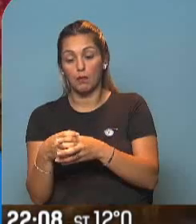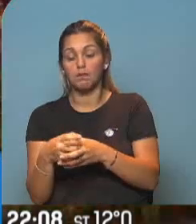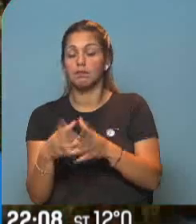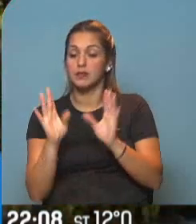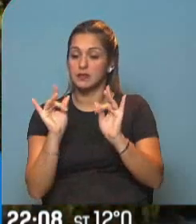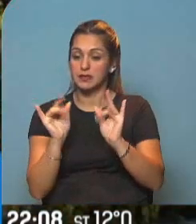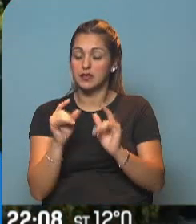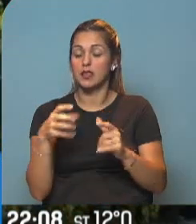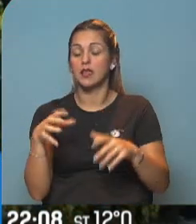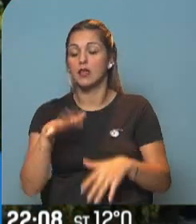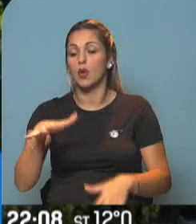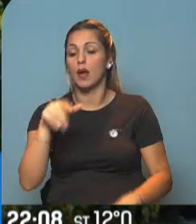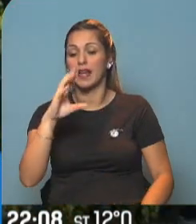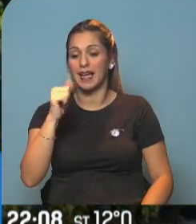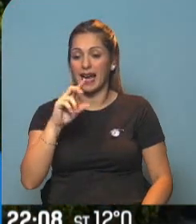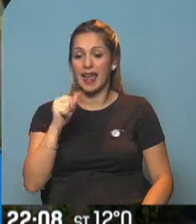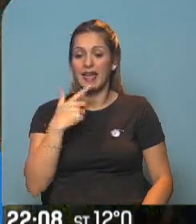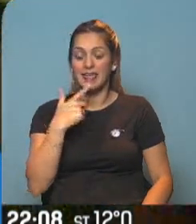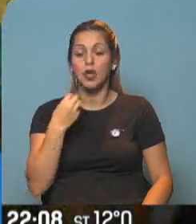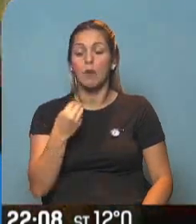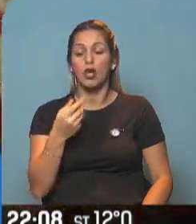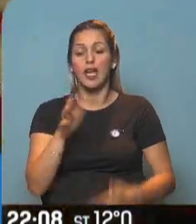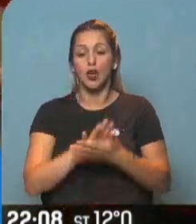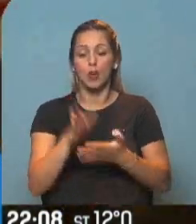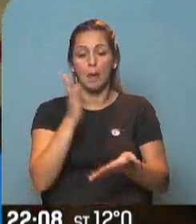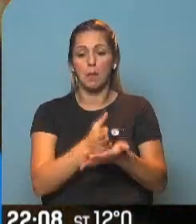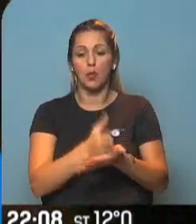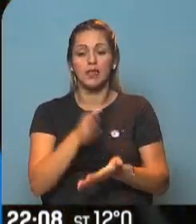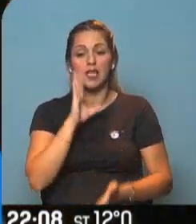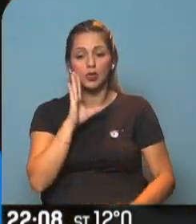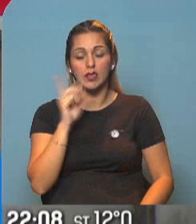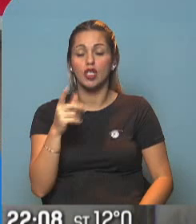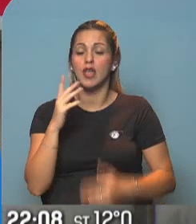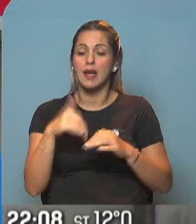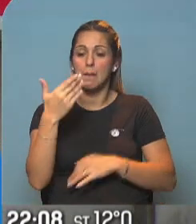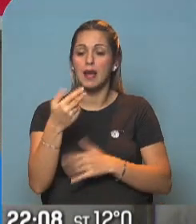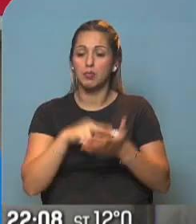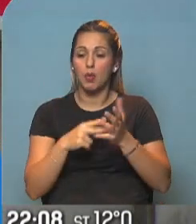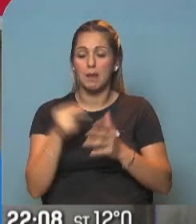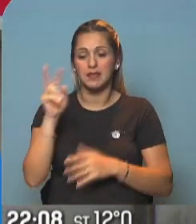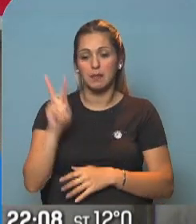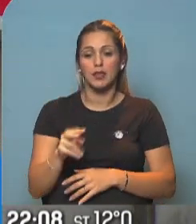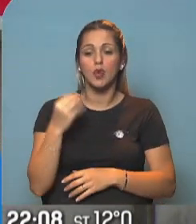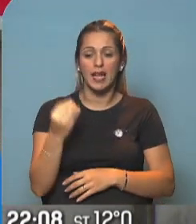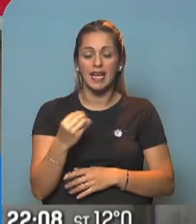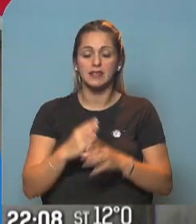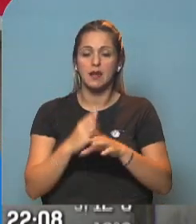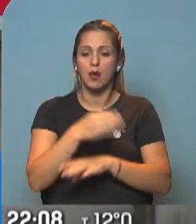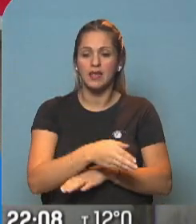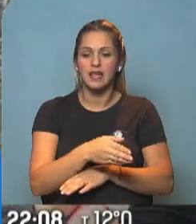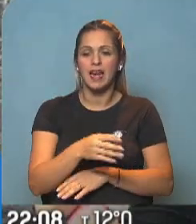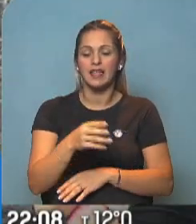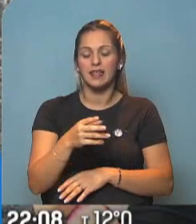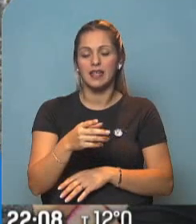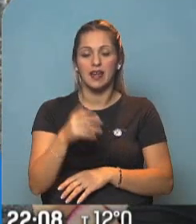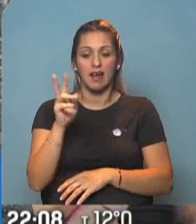Caracas. Las nuevas sanciones de Estados Unidos agudizan uno de los mayores problemas de Venezuela, que es el acceso a las divisas,